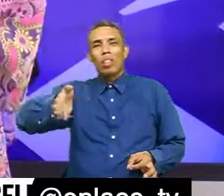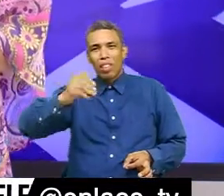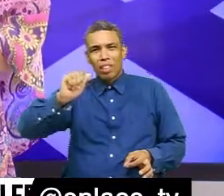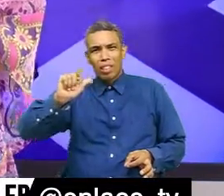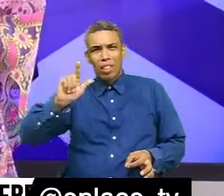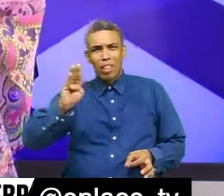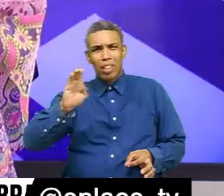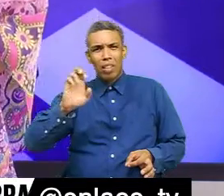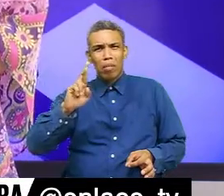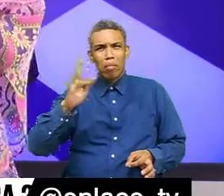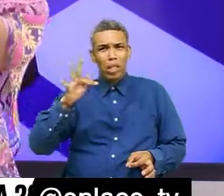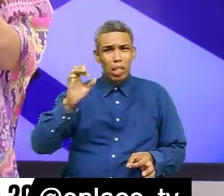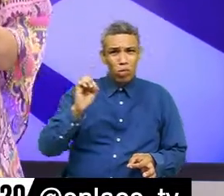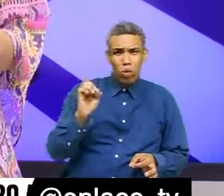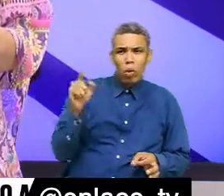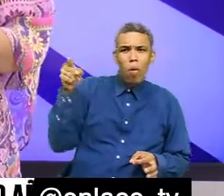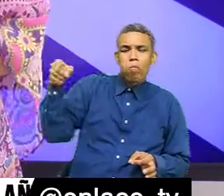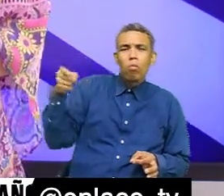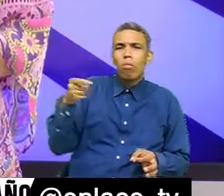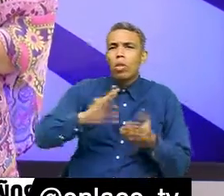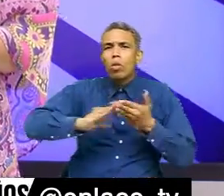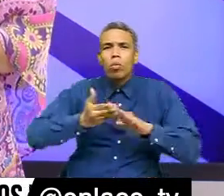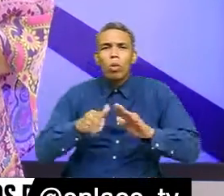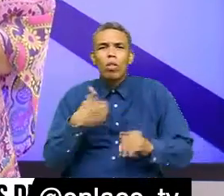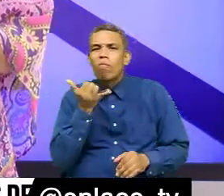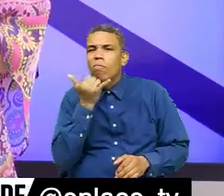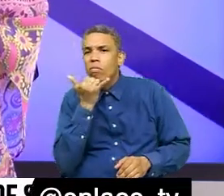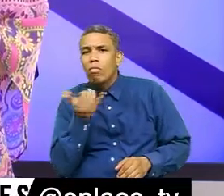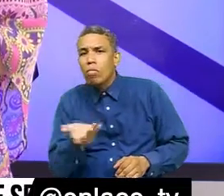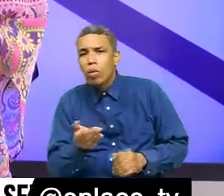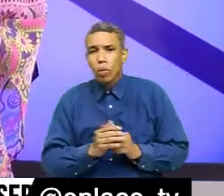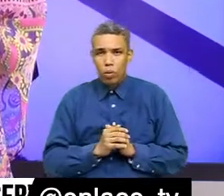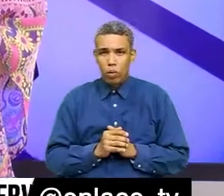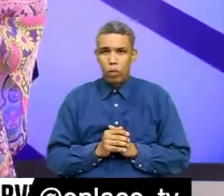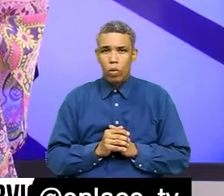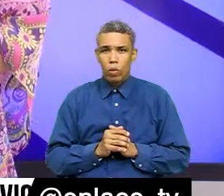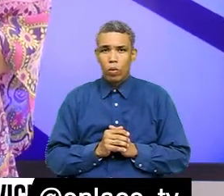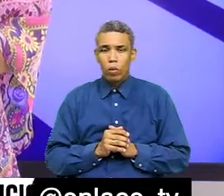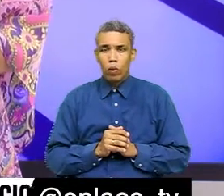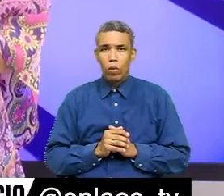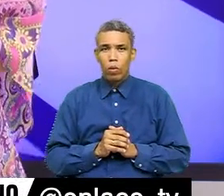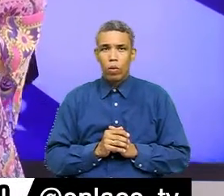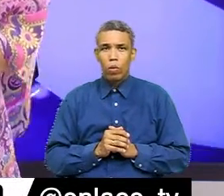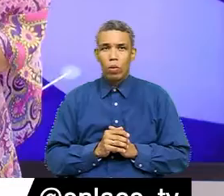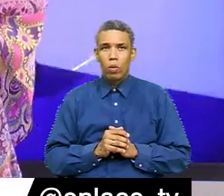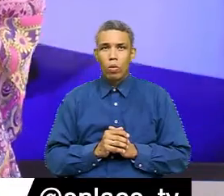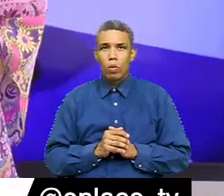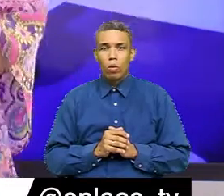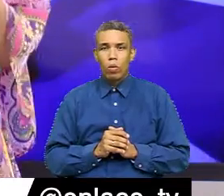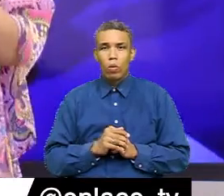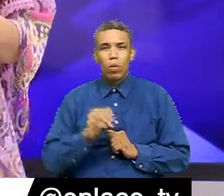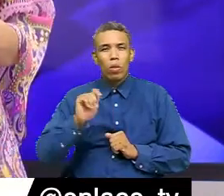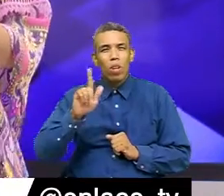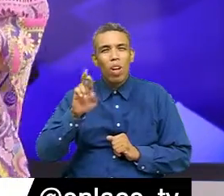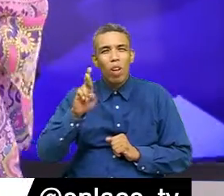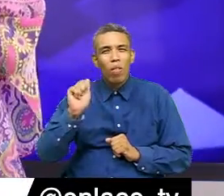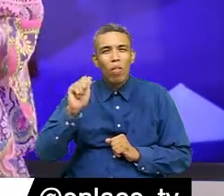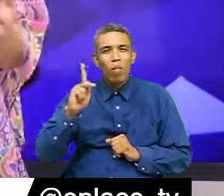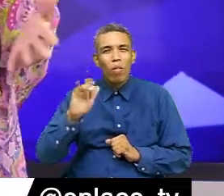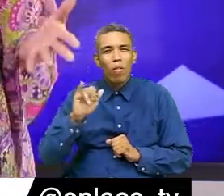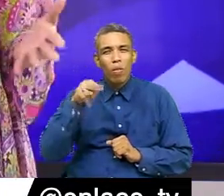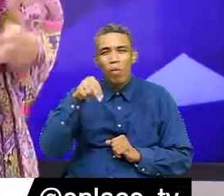Cesar. Asegura que esta población está en contra de la exploración de hidrocarburos con la técnica del fracking en su